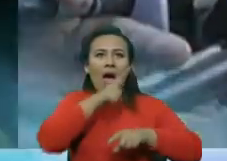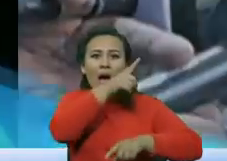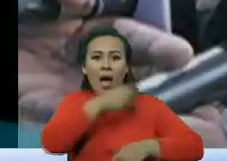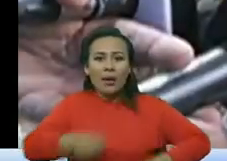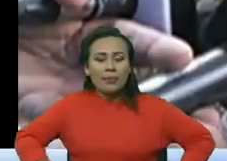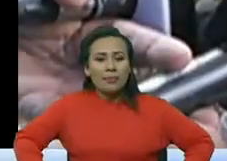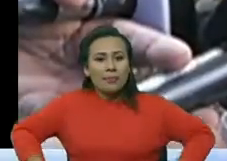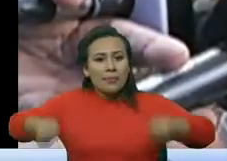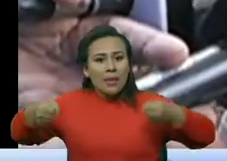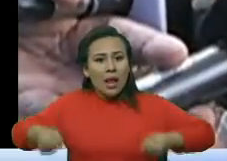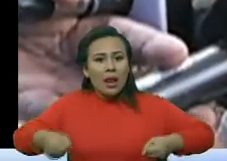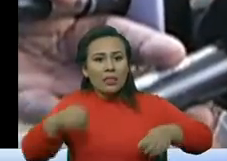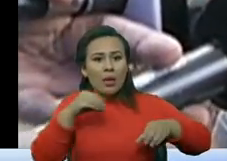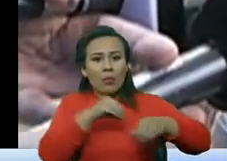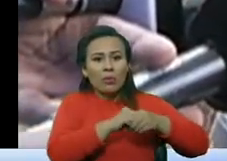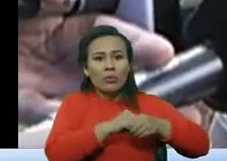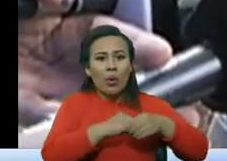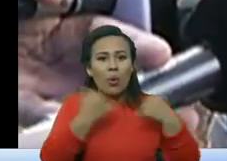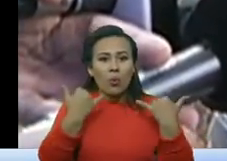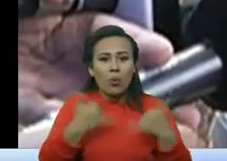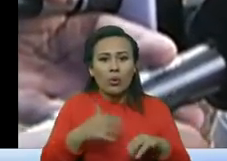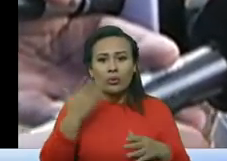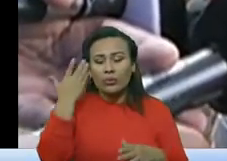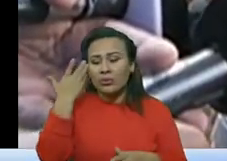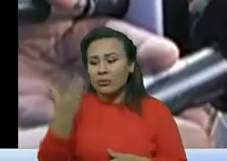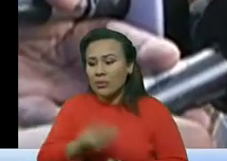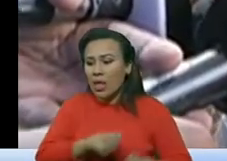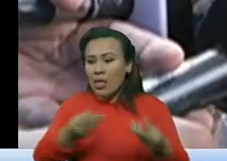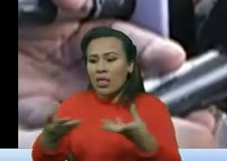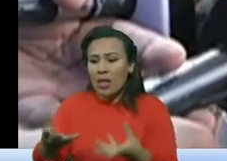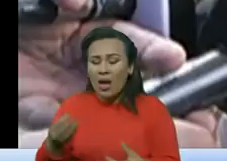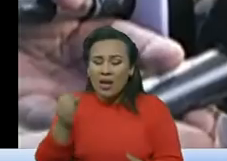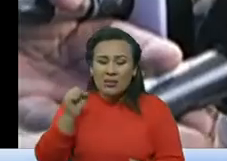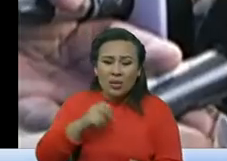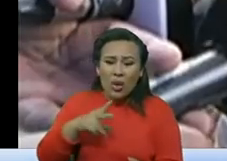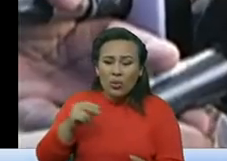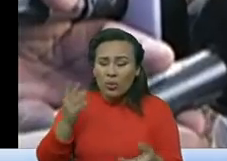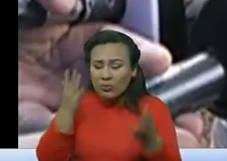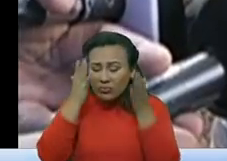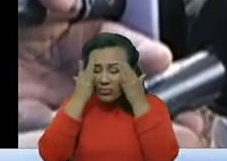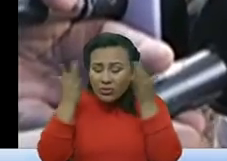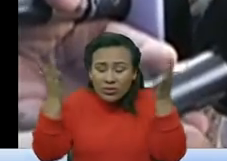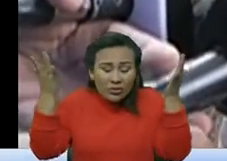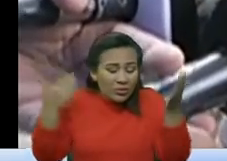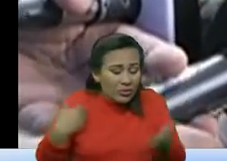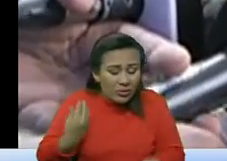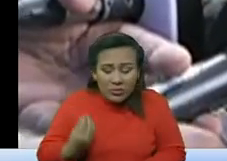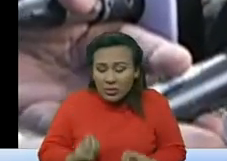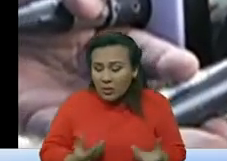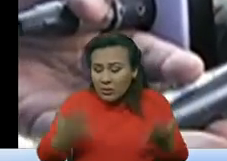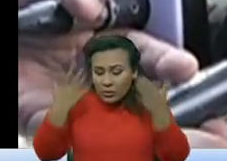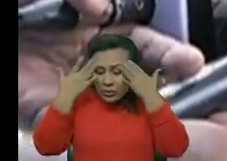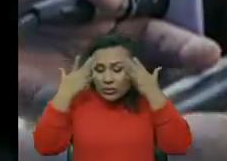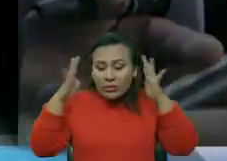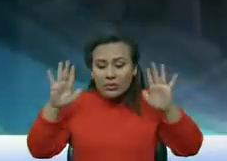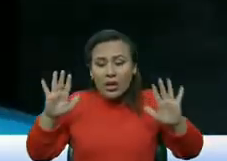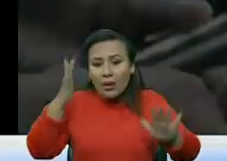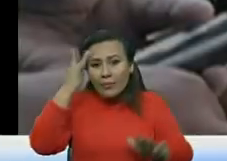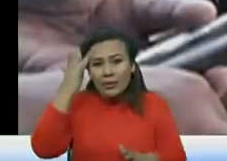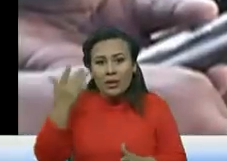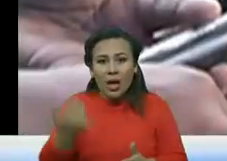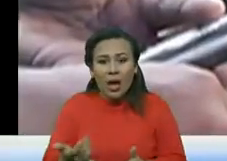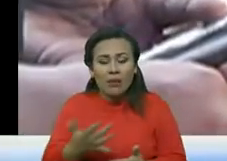maletas. No sé, no sabe qué hacemos. Están los paquetes, están los regalos. No sabemos ahorita qué hacer. Usted sabe muy bien que esto está